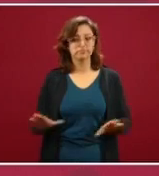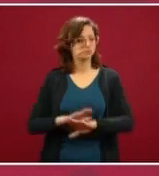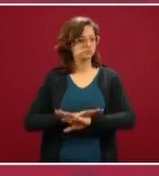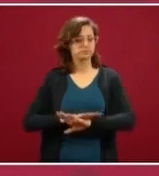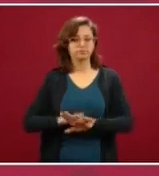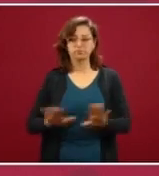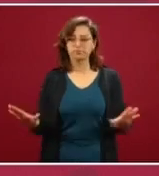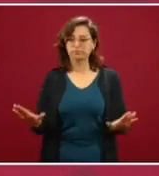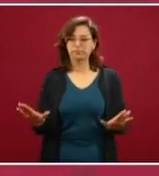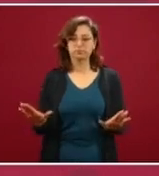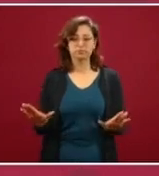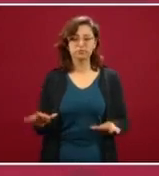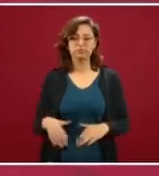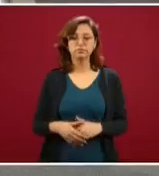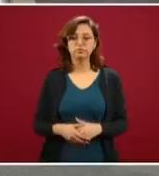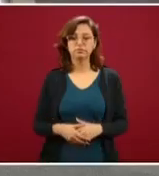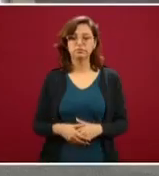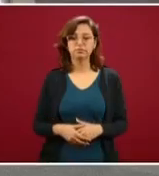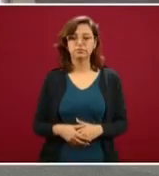no.